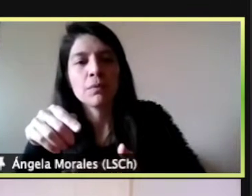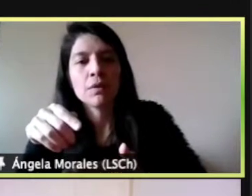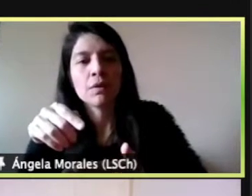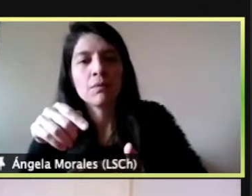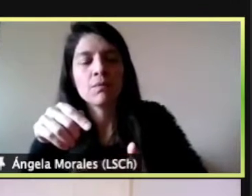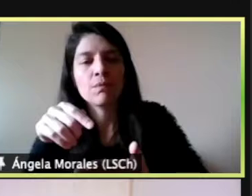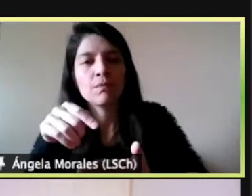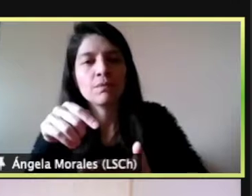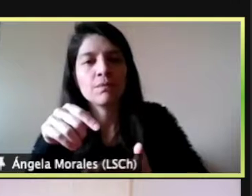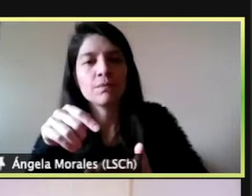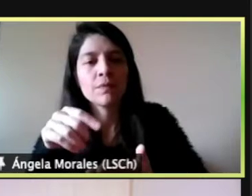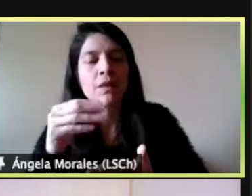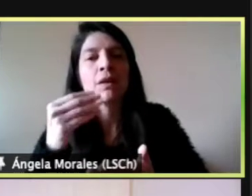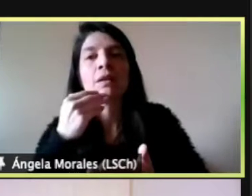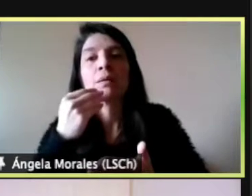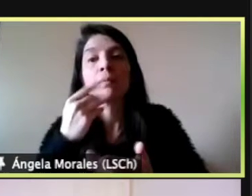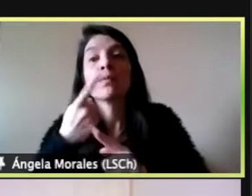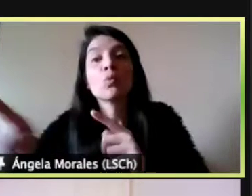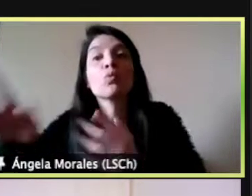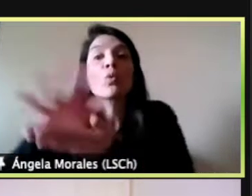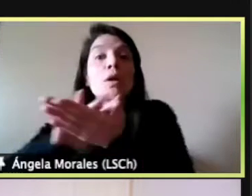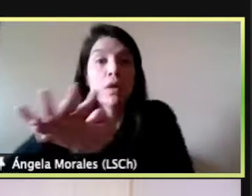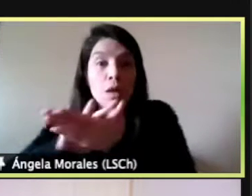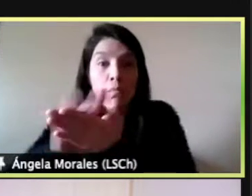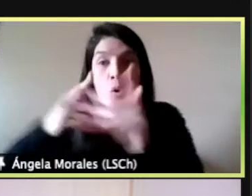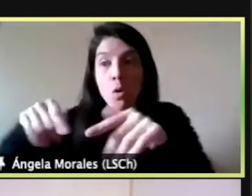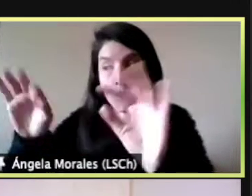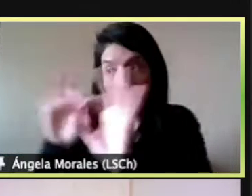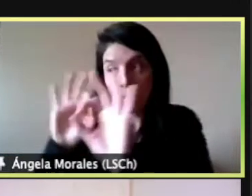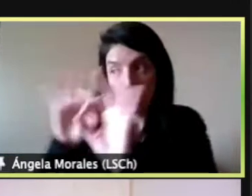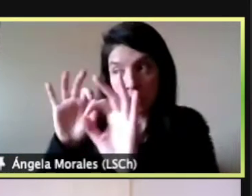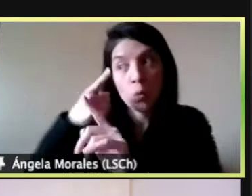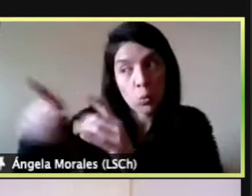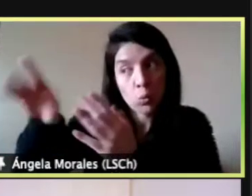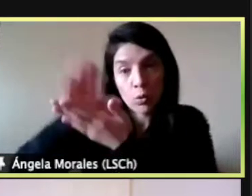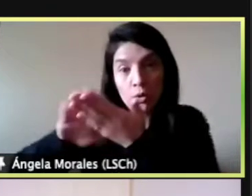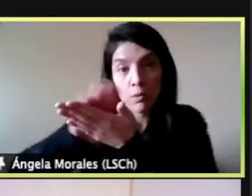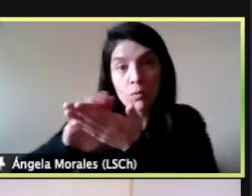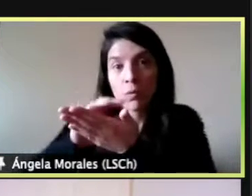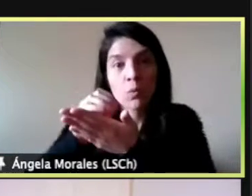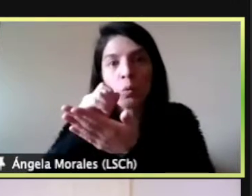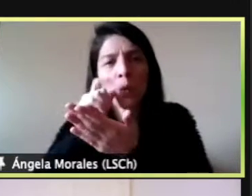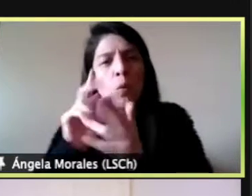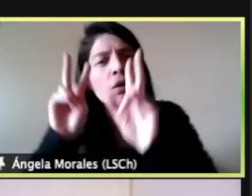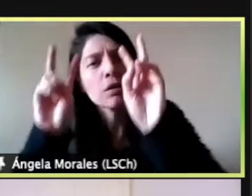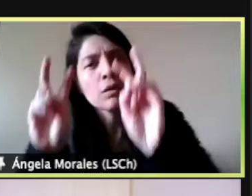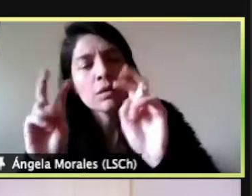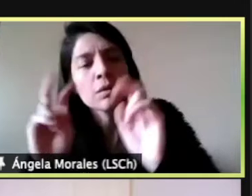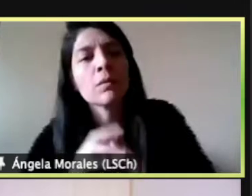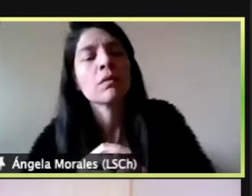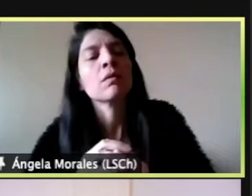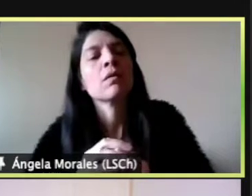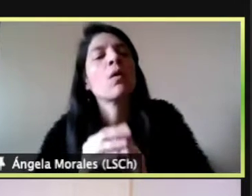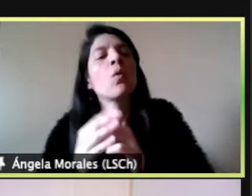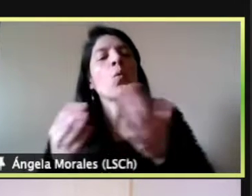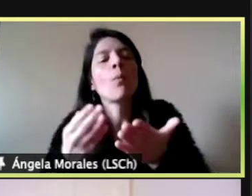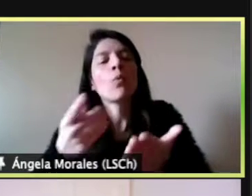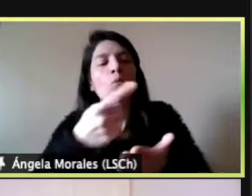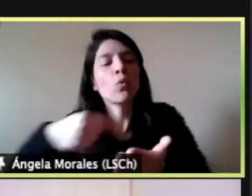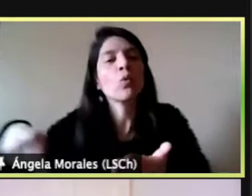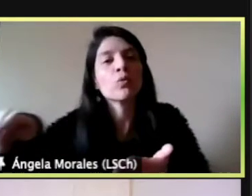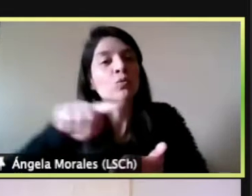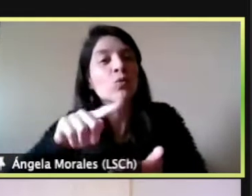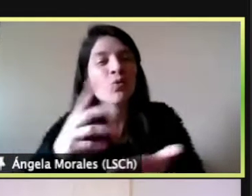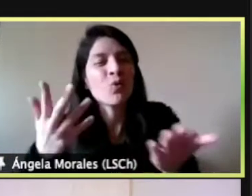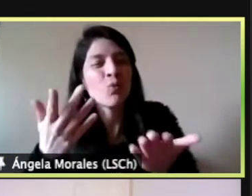un siguiente ejemplo que lo vamos a revisar hoy día, sobre ver cómo nosotros podemos utilizar la información que no la